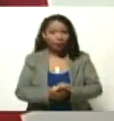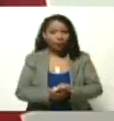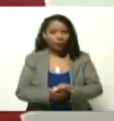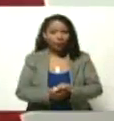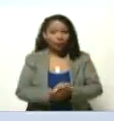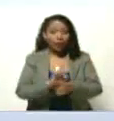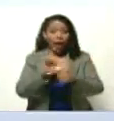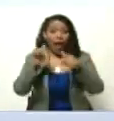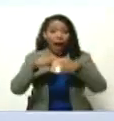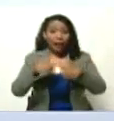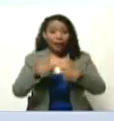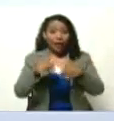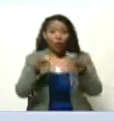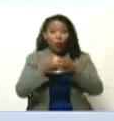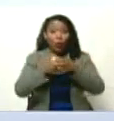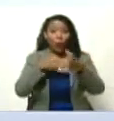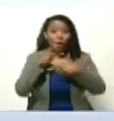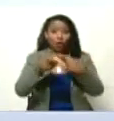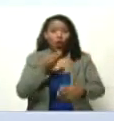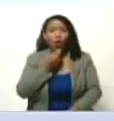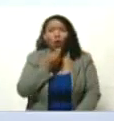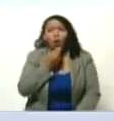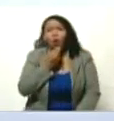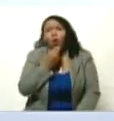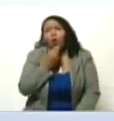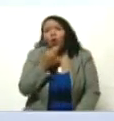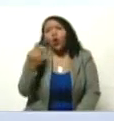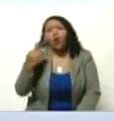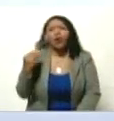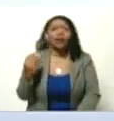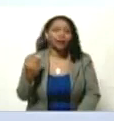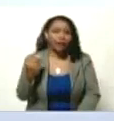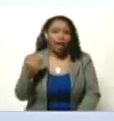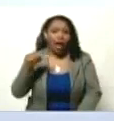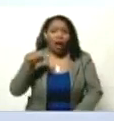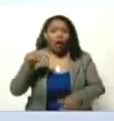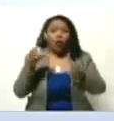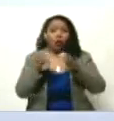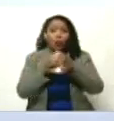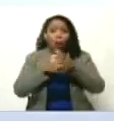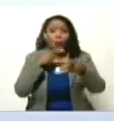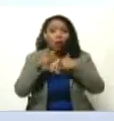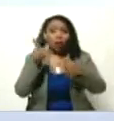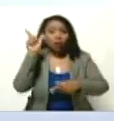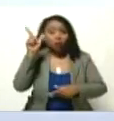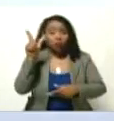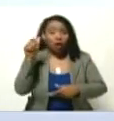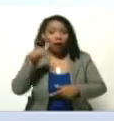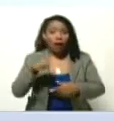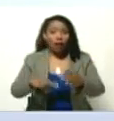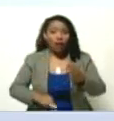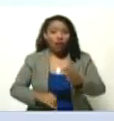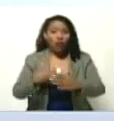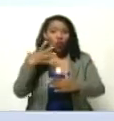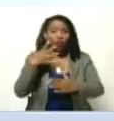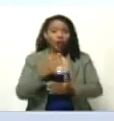Este es un partido joven. El Partido Socialista Unido de Venezuela fue fundado el